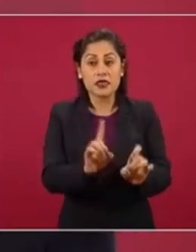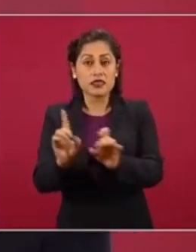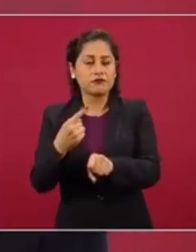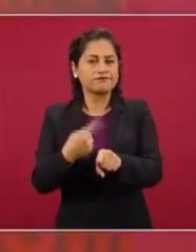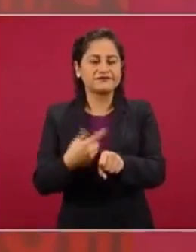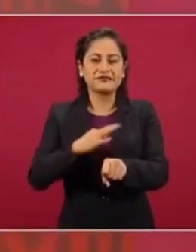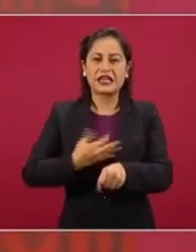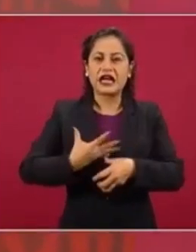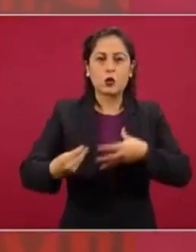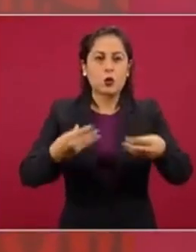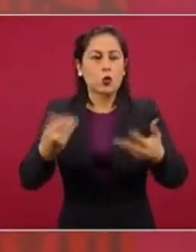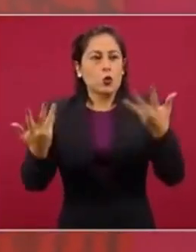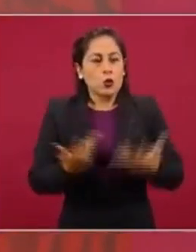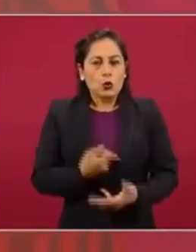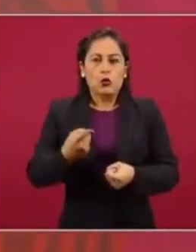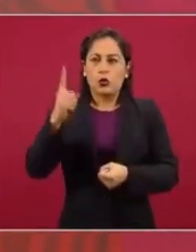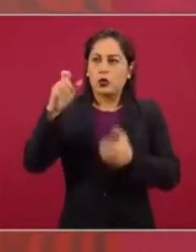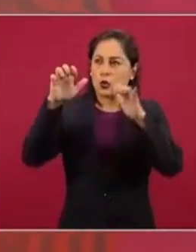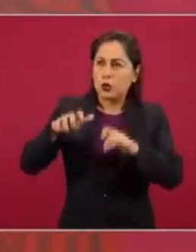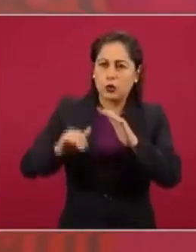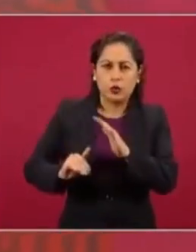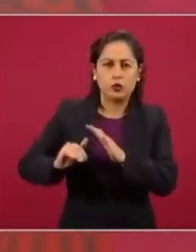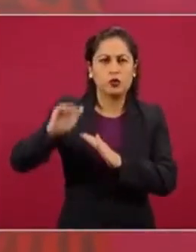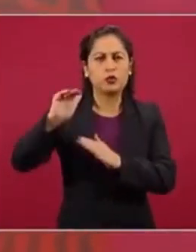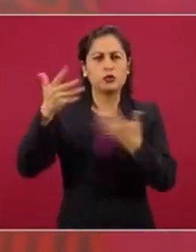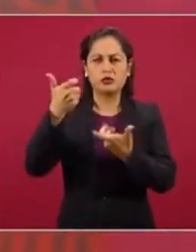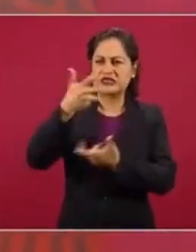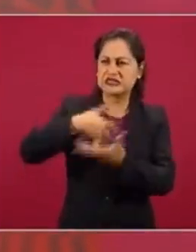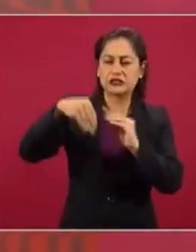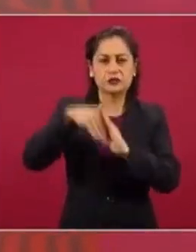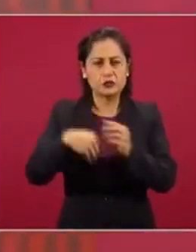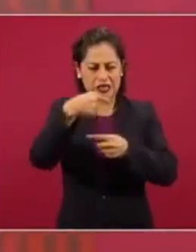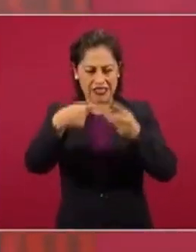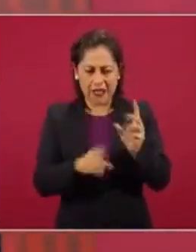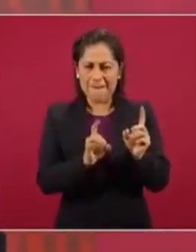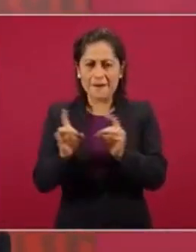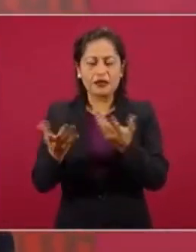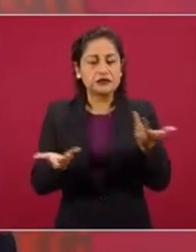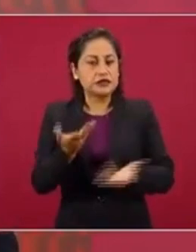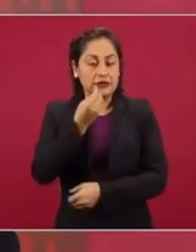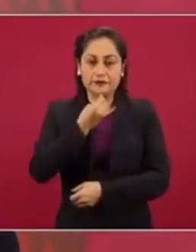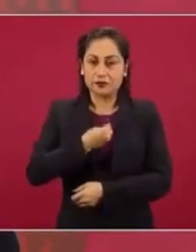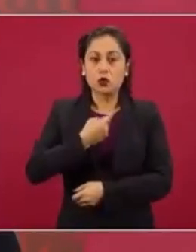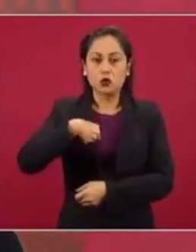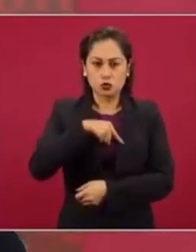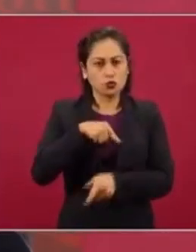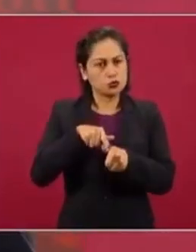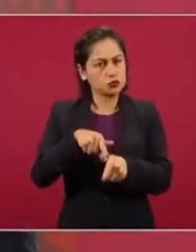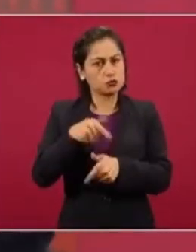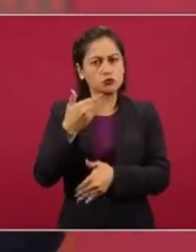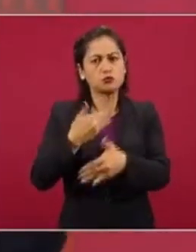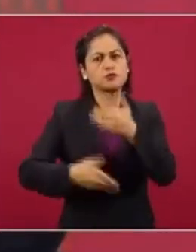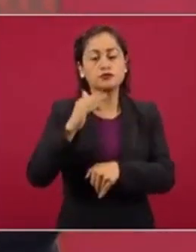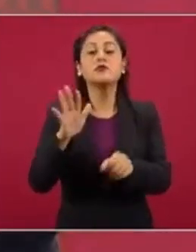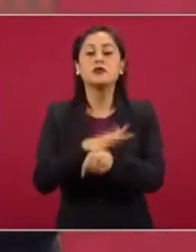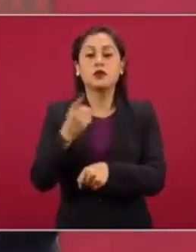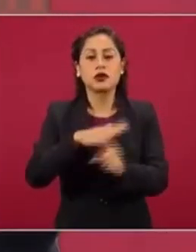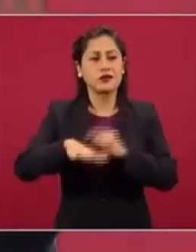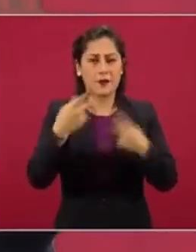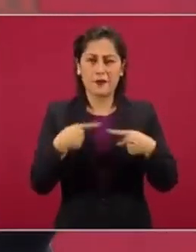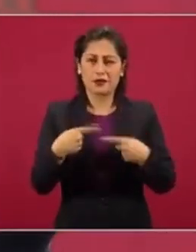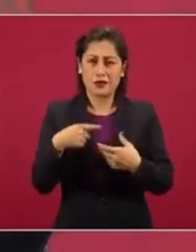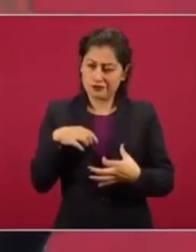económica, enfrentando las inundaciones. ¿Por qué podemos salir adelante? Porque la gente es muy fraterna.